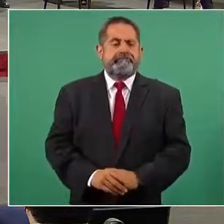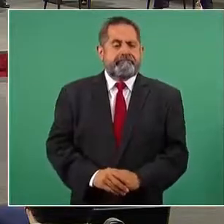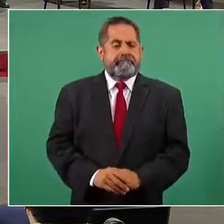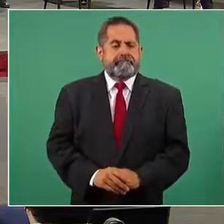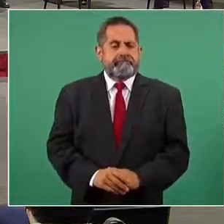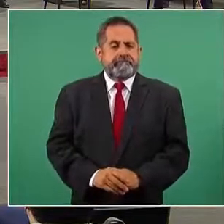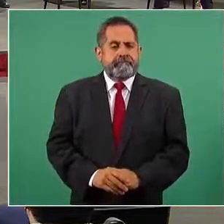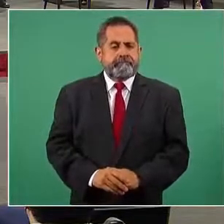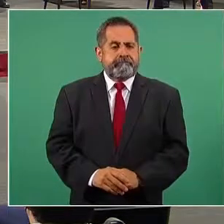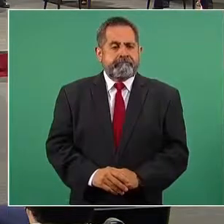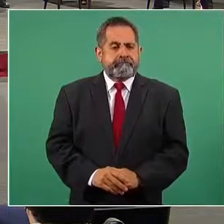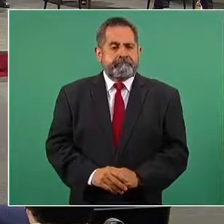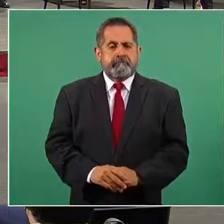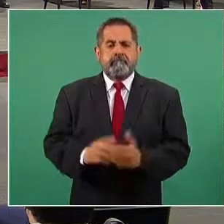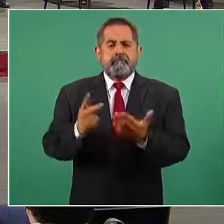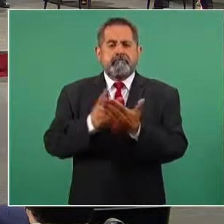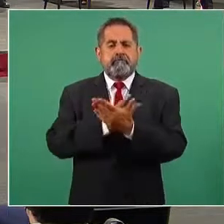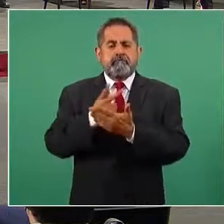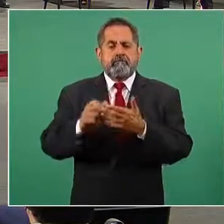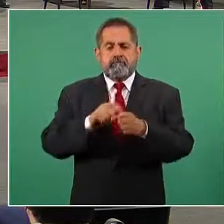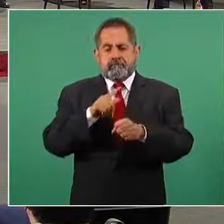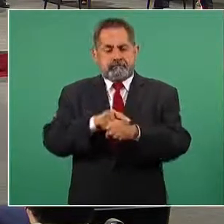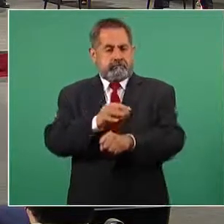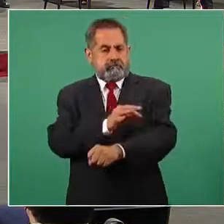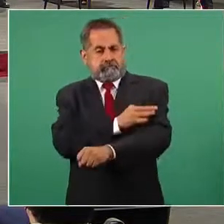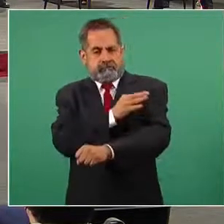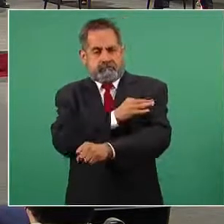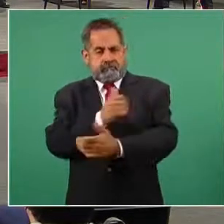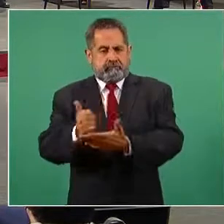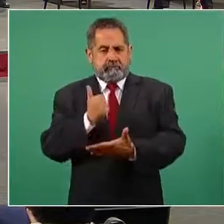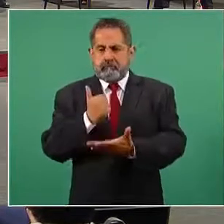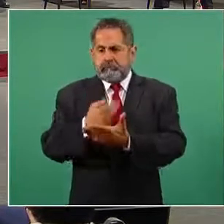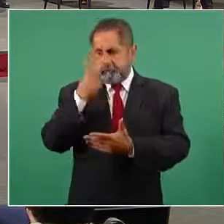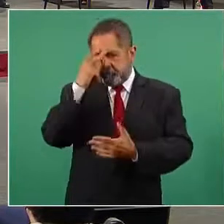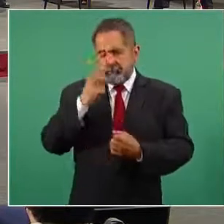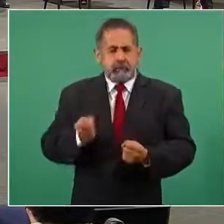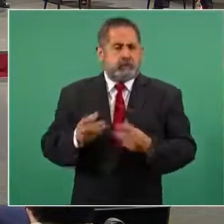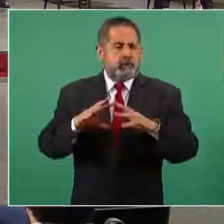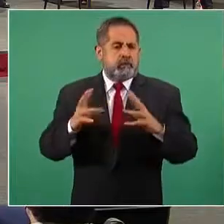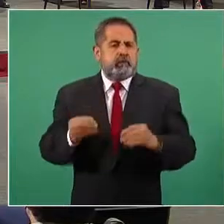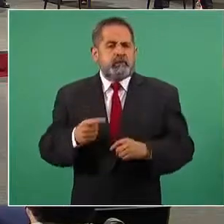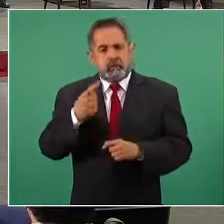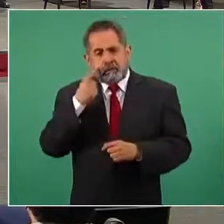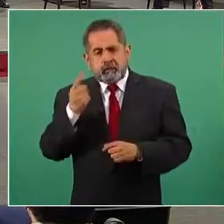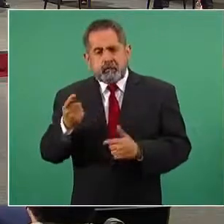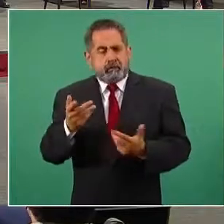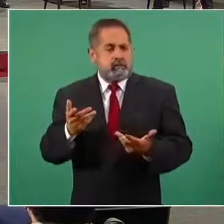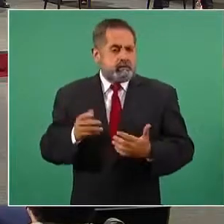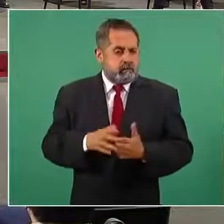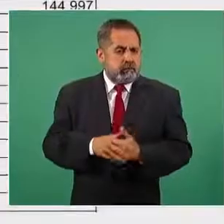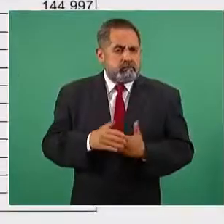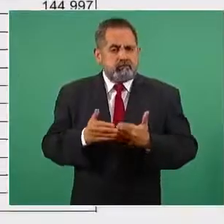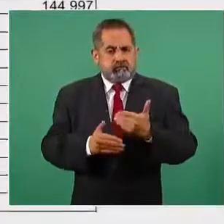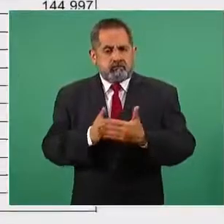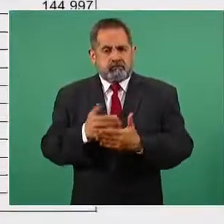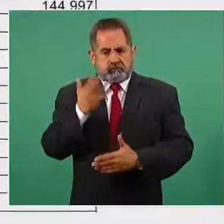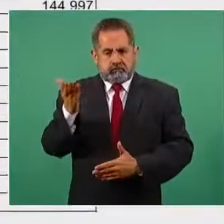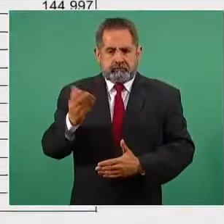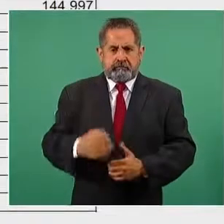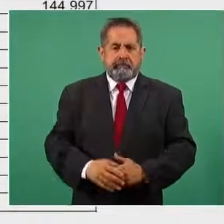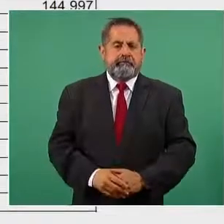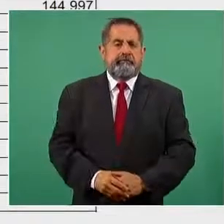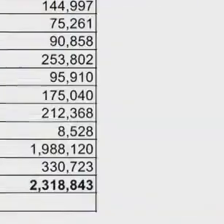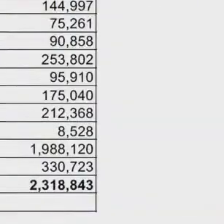es el avance del Programa Nacional de Vacunación en la Ciudad de México. Aquí pueden ver cómo hemos aplicado un total